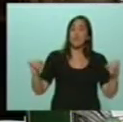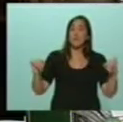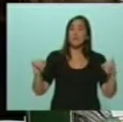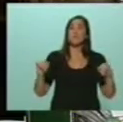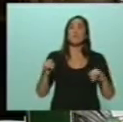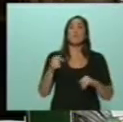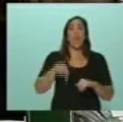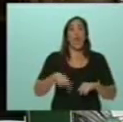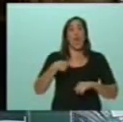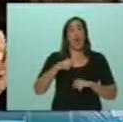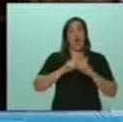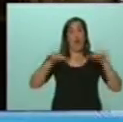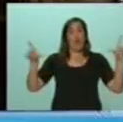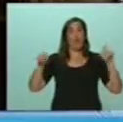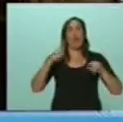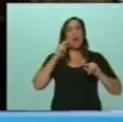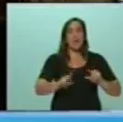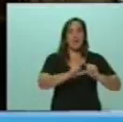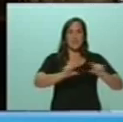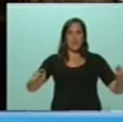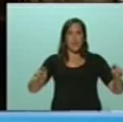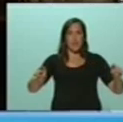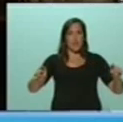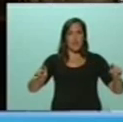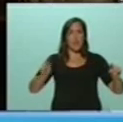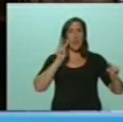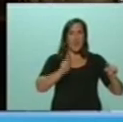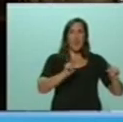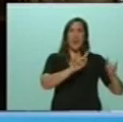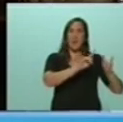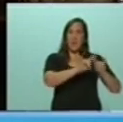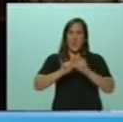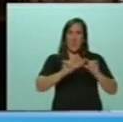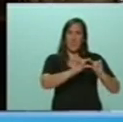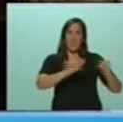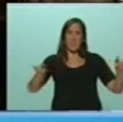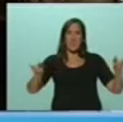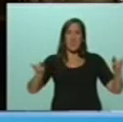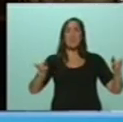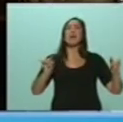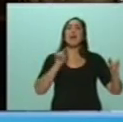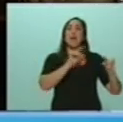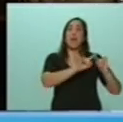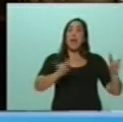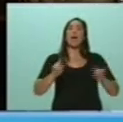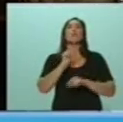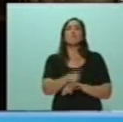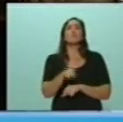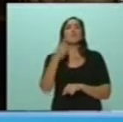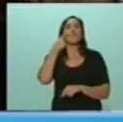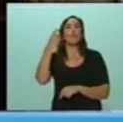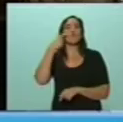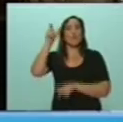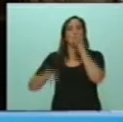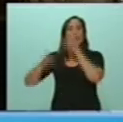cuando aparezcan estas imágenes en el Zócalo va a aparecer una identificación que dice control ciudadano